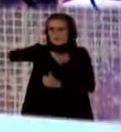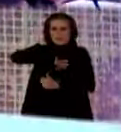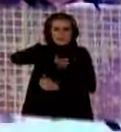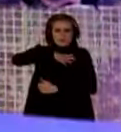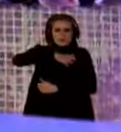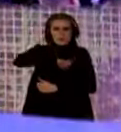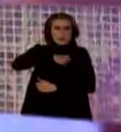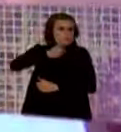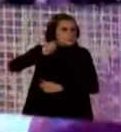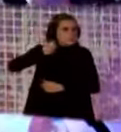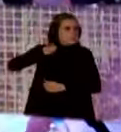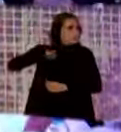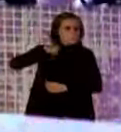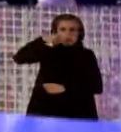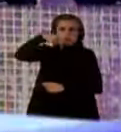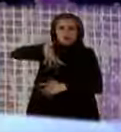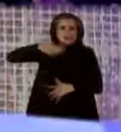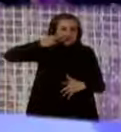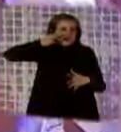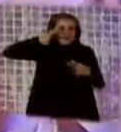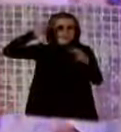olvidar esta